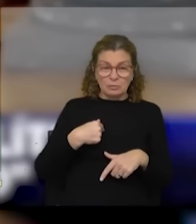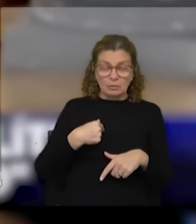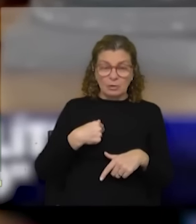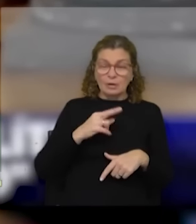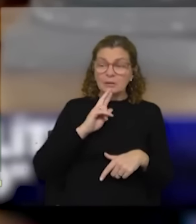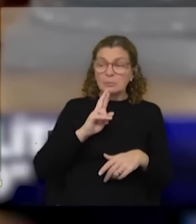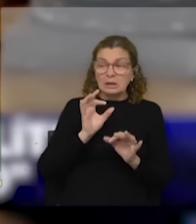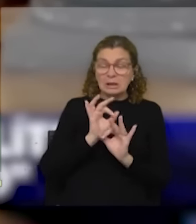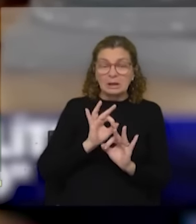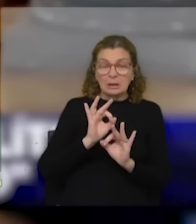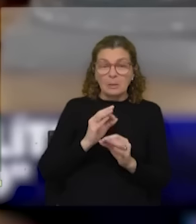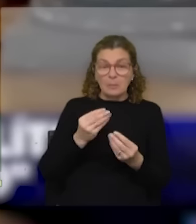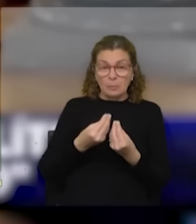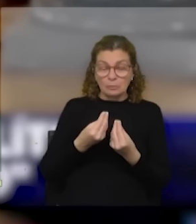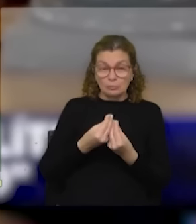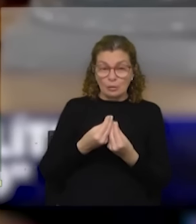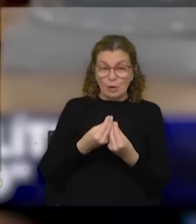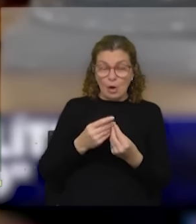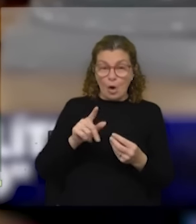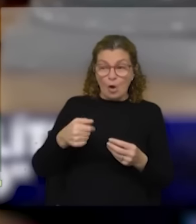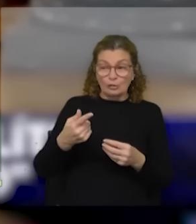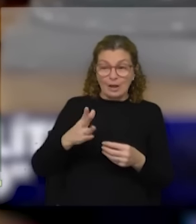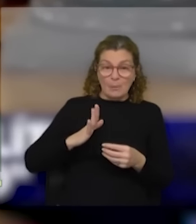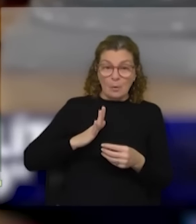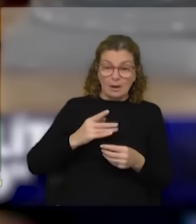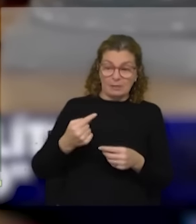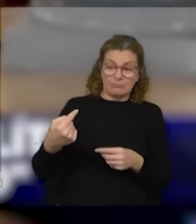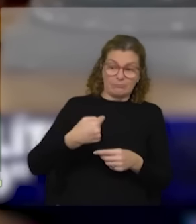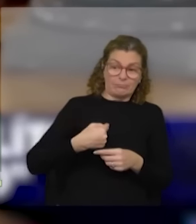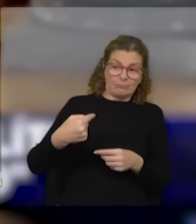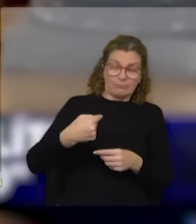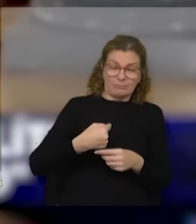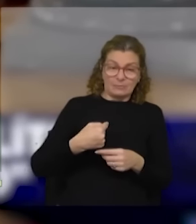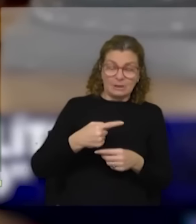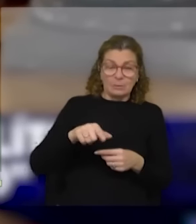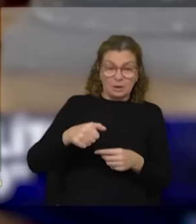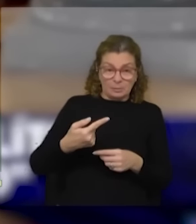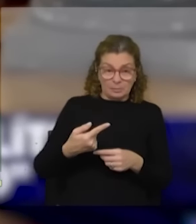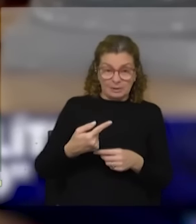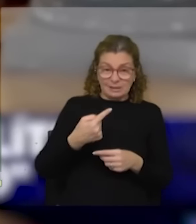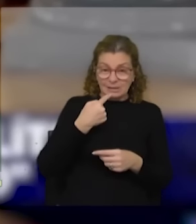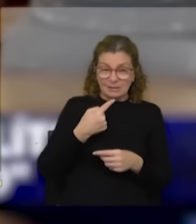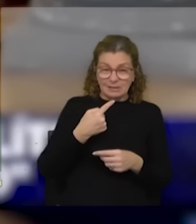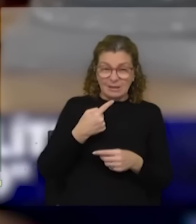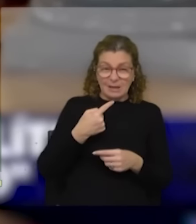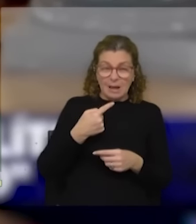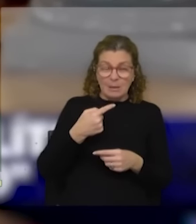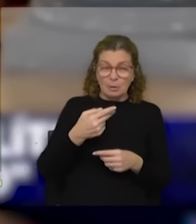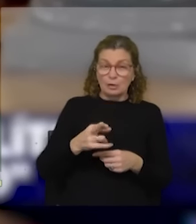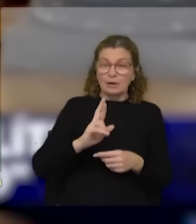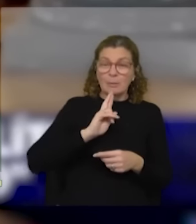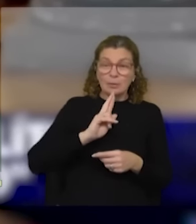le respondía muy cobardemente mandó a las mujeres agredirme para después tilde de misógino como no contesté después entonces ya se